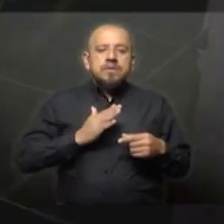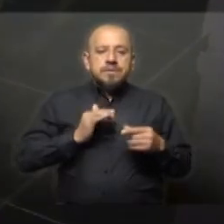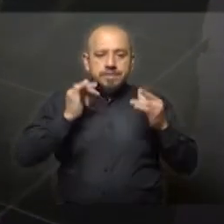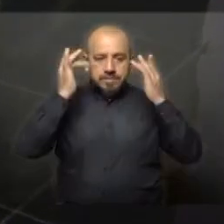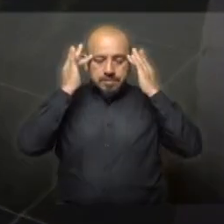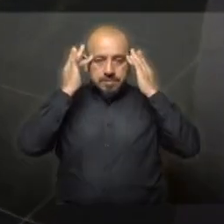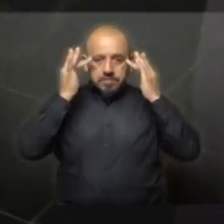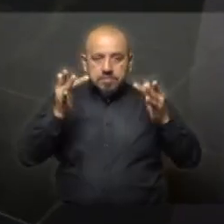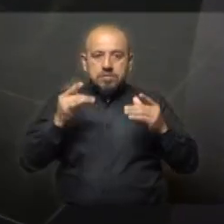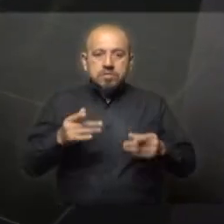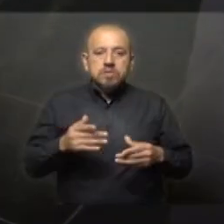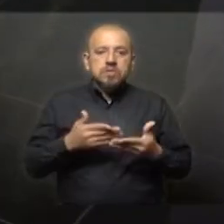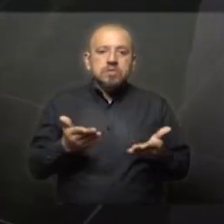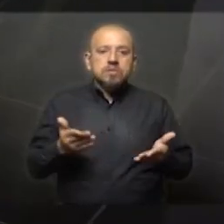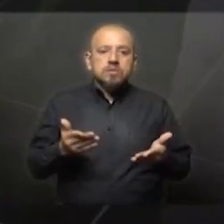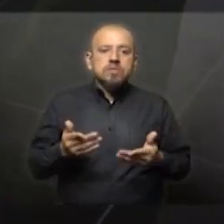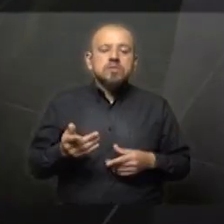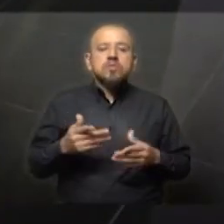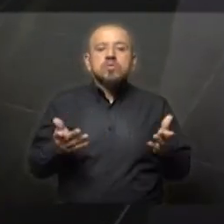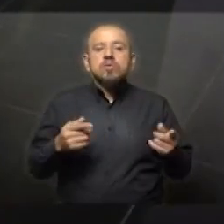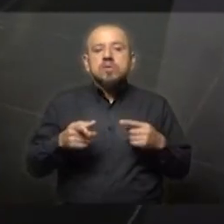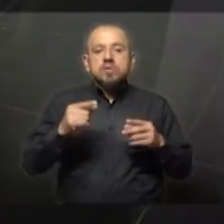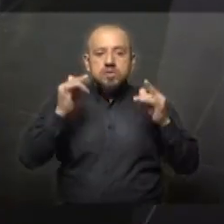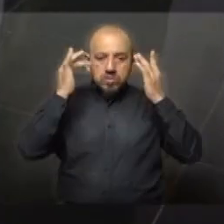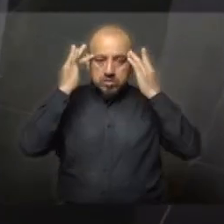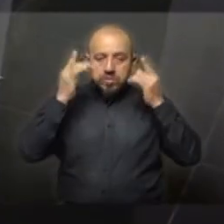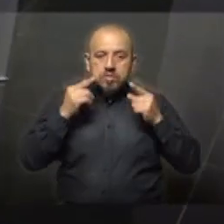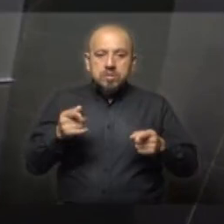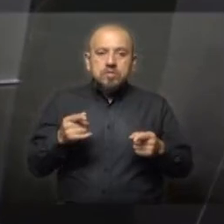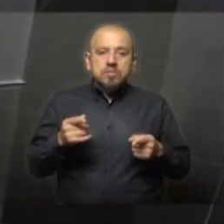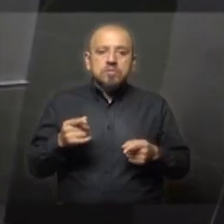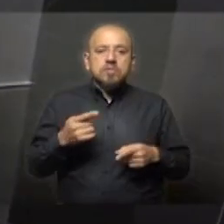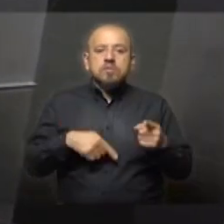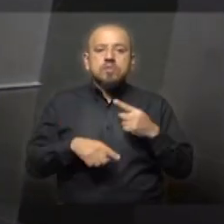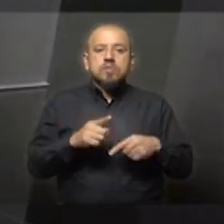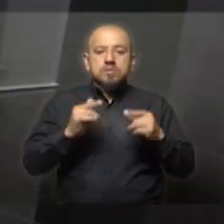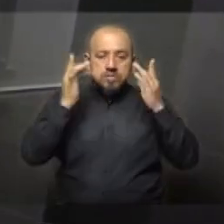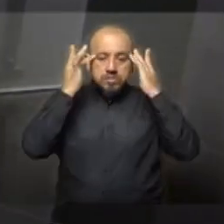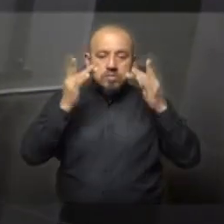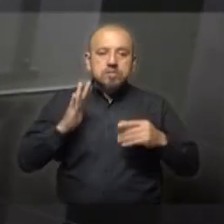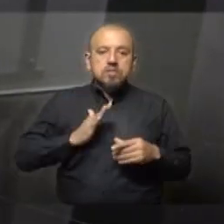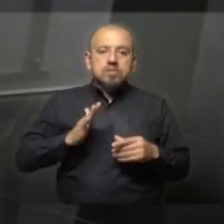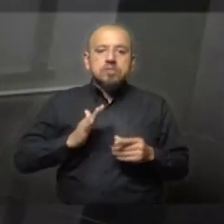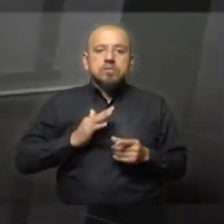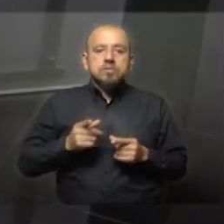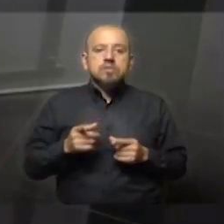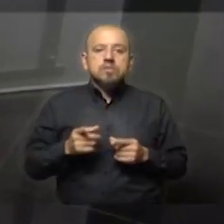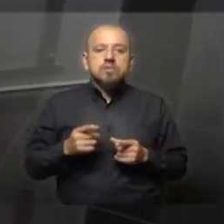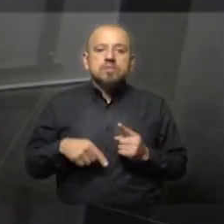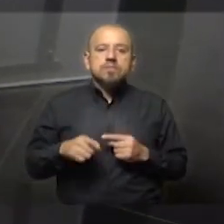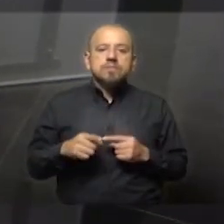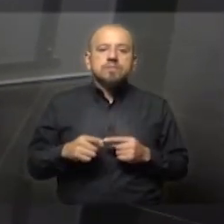el tema es Con qué sentido y con qué alcance piensas educación la educación de la mujer está argumentada